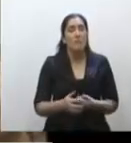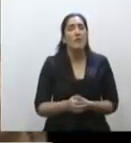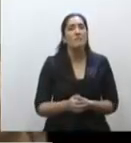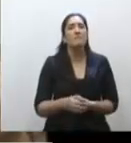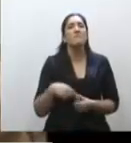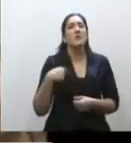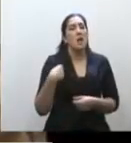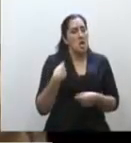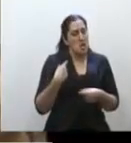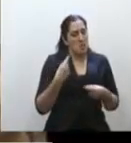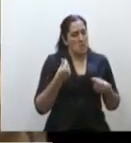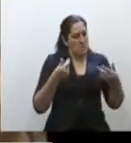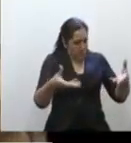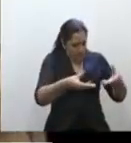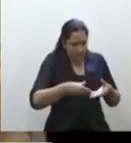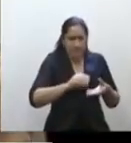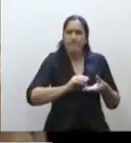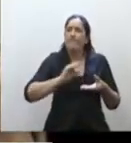asignamos partidas